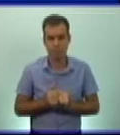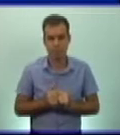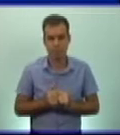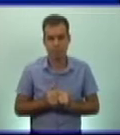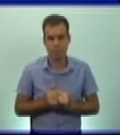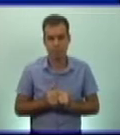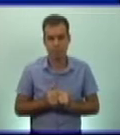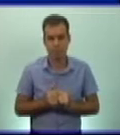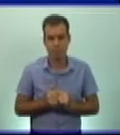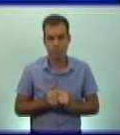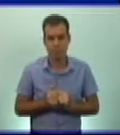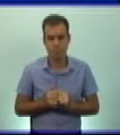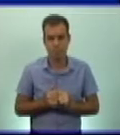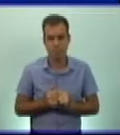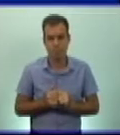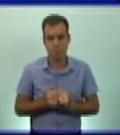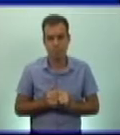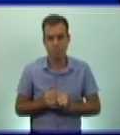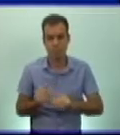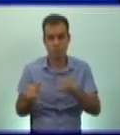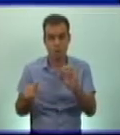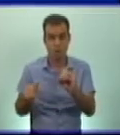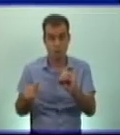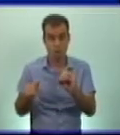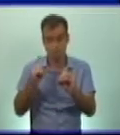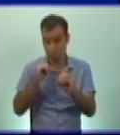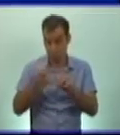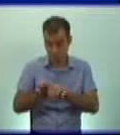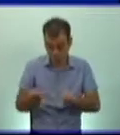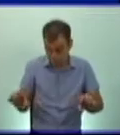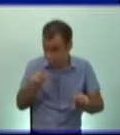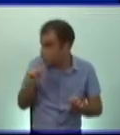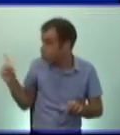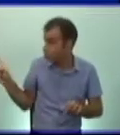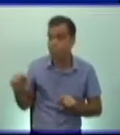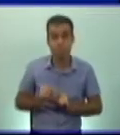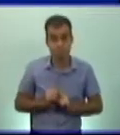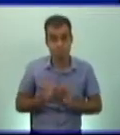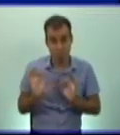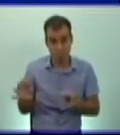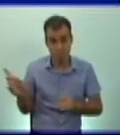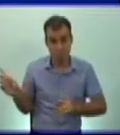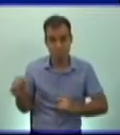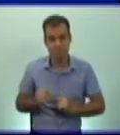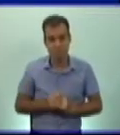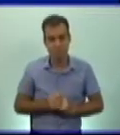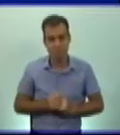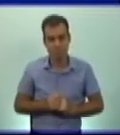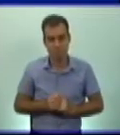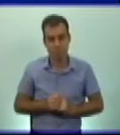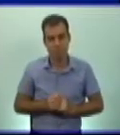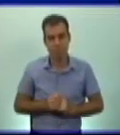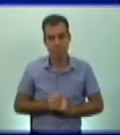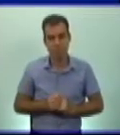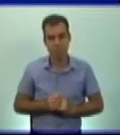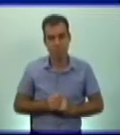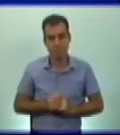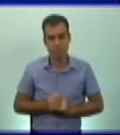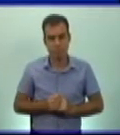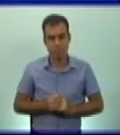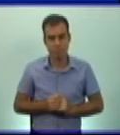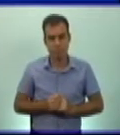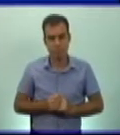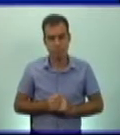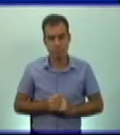solo átomo de azufre en su composición. Es decir, que inicialmente lo que vamos a representar las fórmulas químicas de cada una